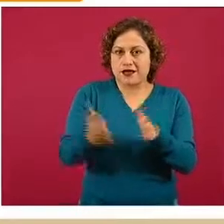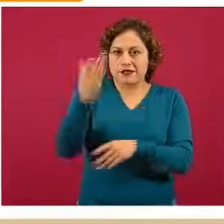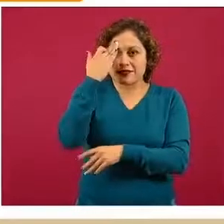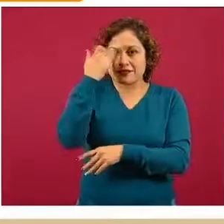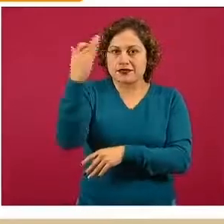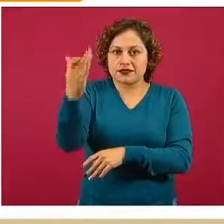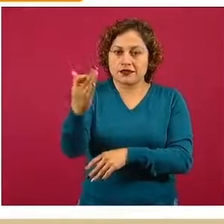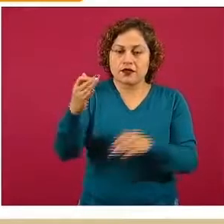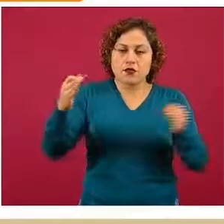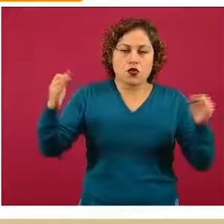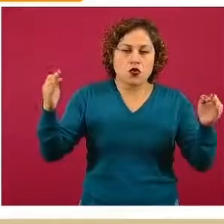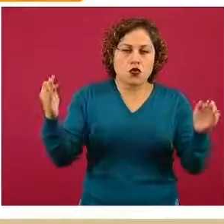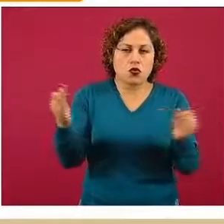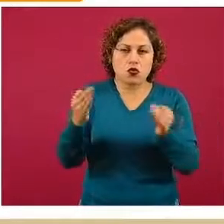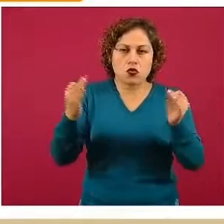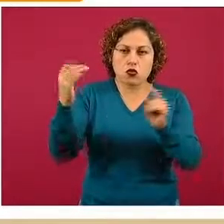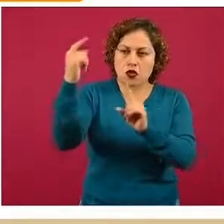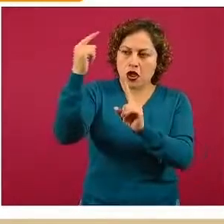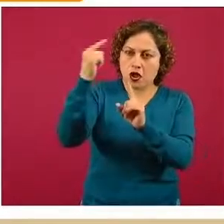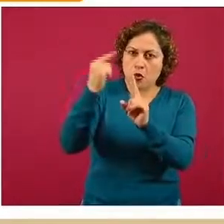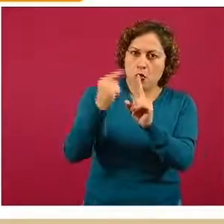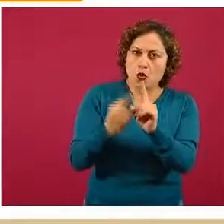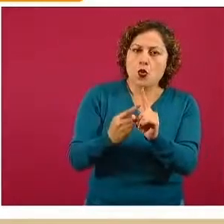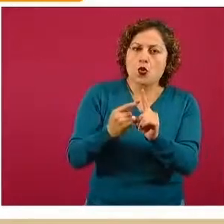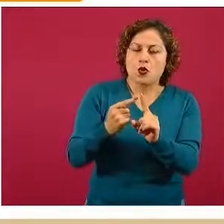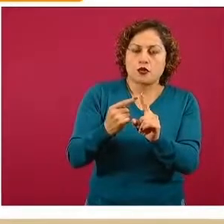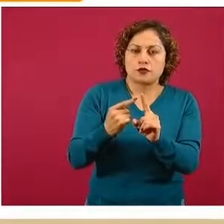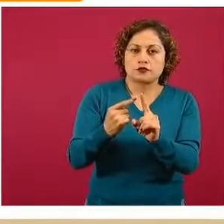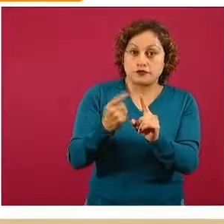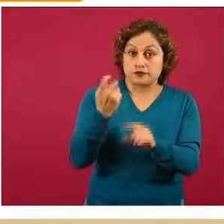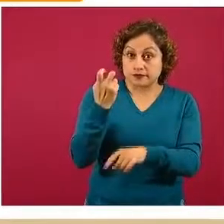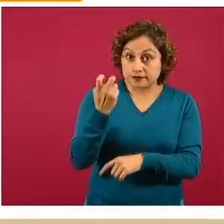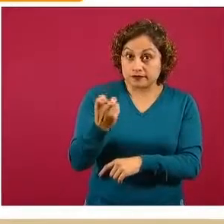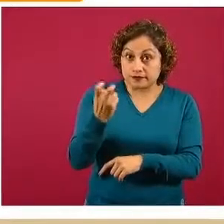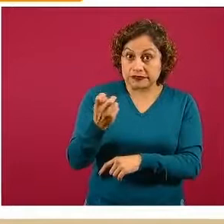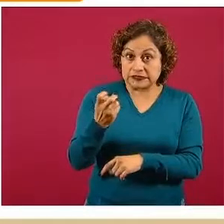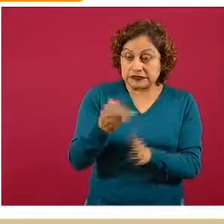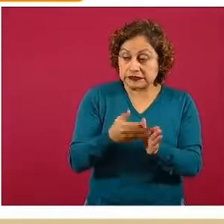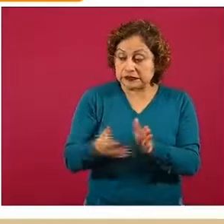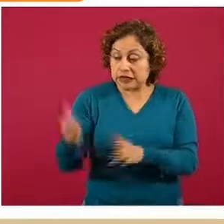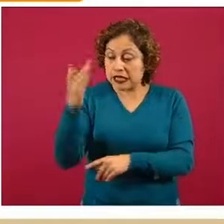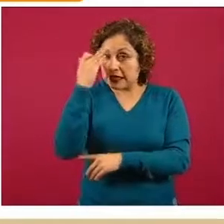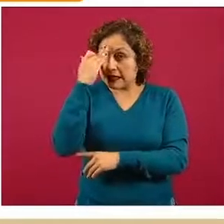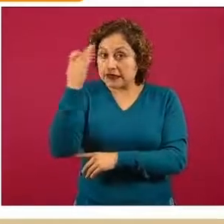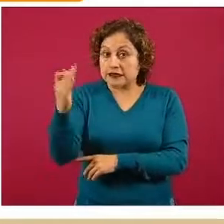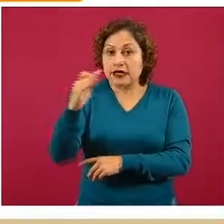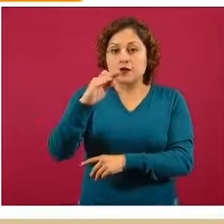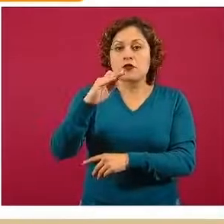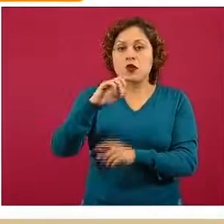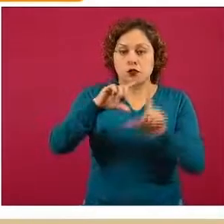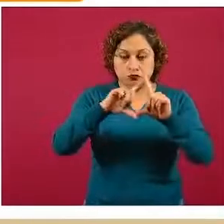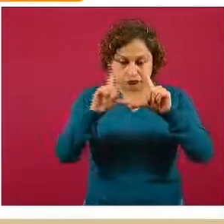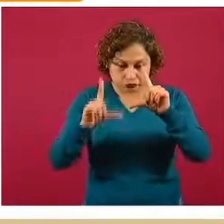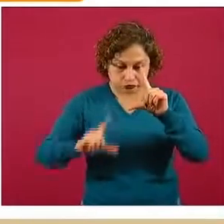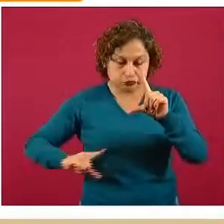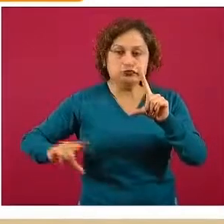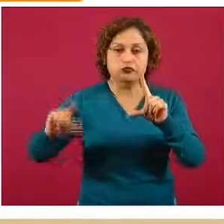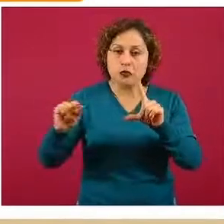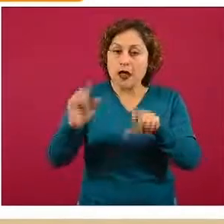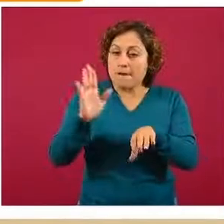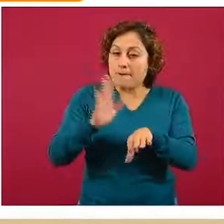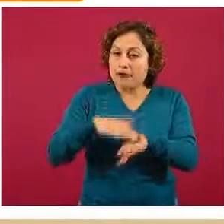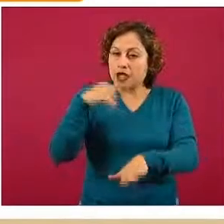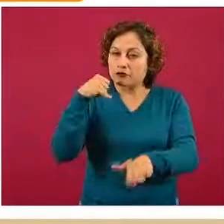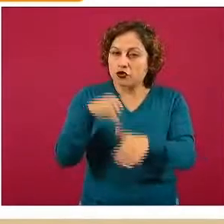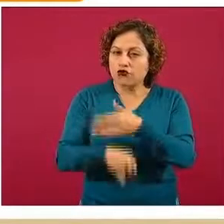medida que las temperaturas van disminuyendo cada vez más en todo el país, más aún en algunos